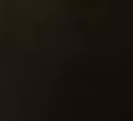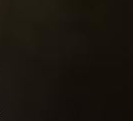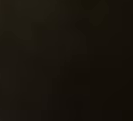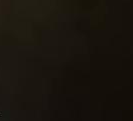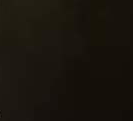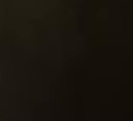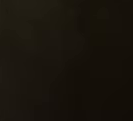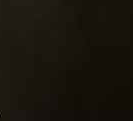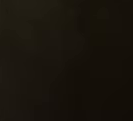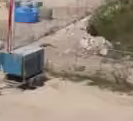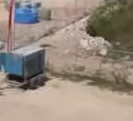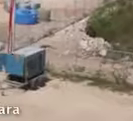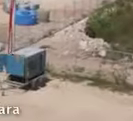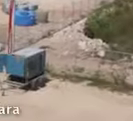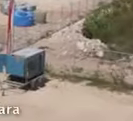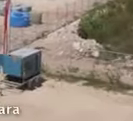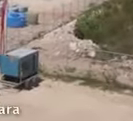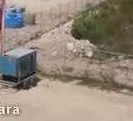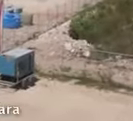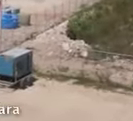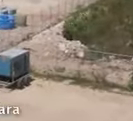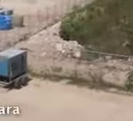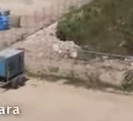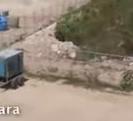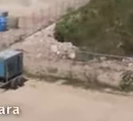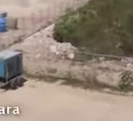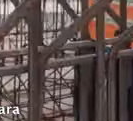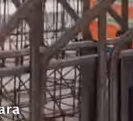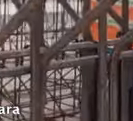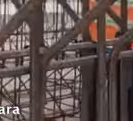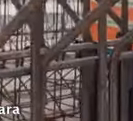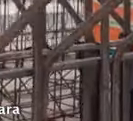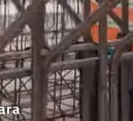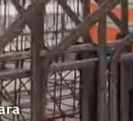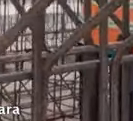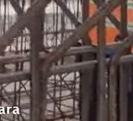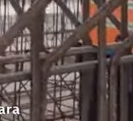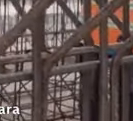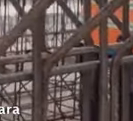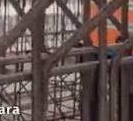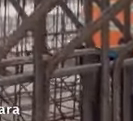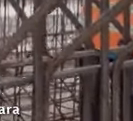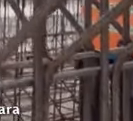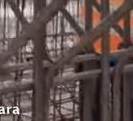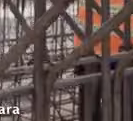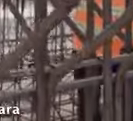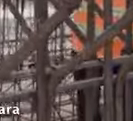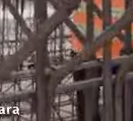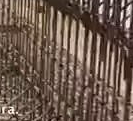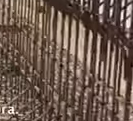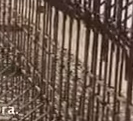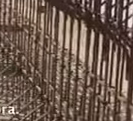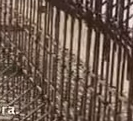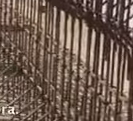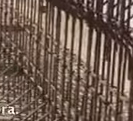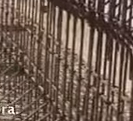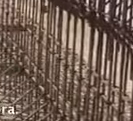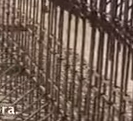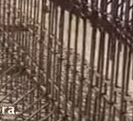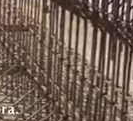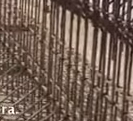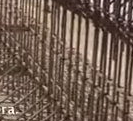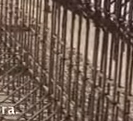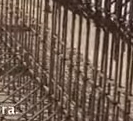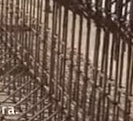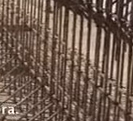los tubos para pasos de fauna. Las plantas de prefabricados son fundamentales para acelerar los procesos constructivos y asegurar la calidad de